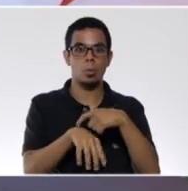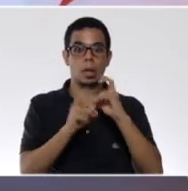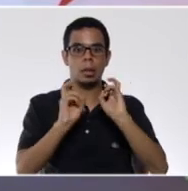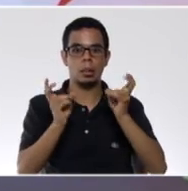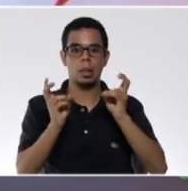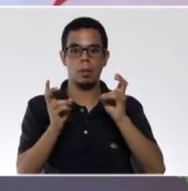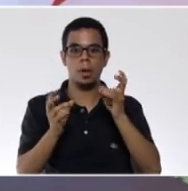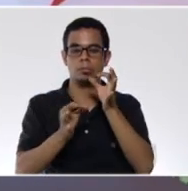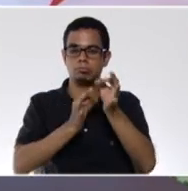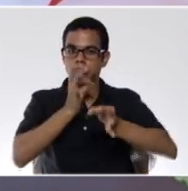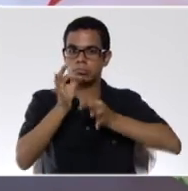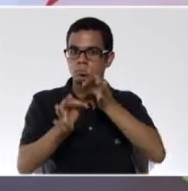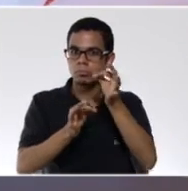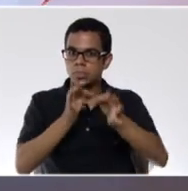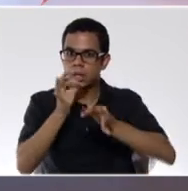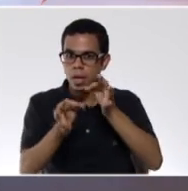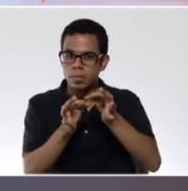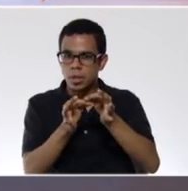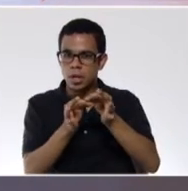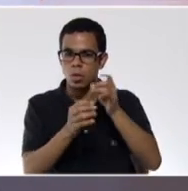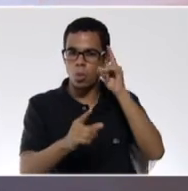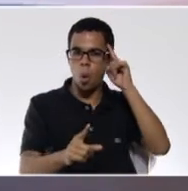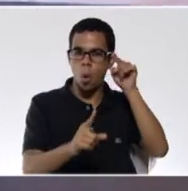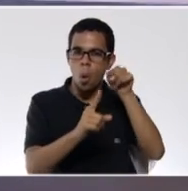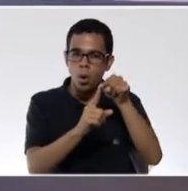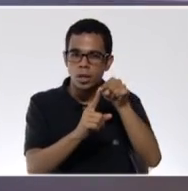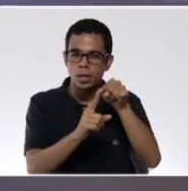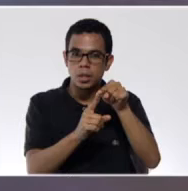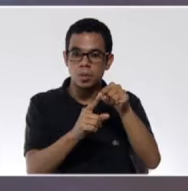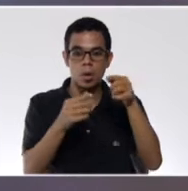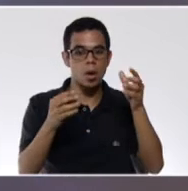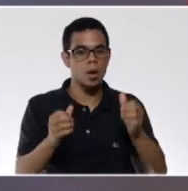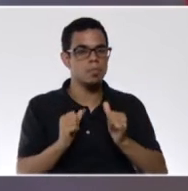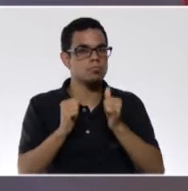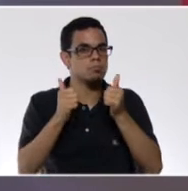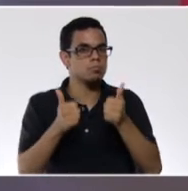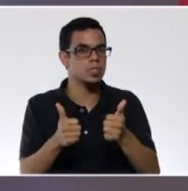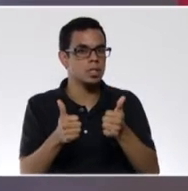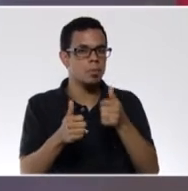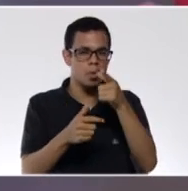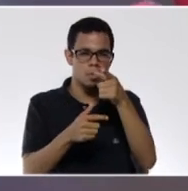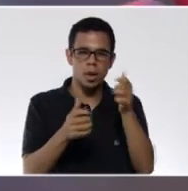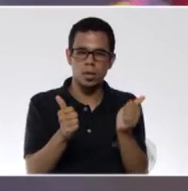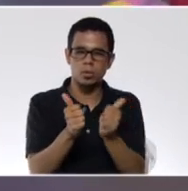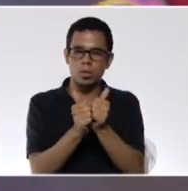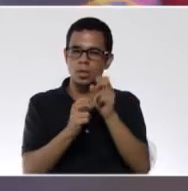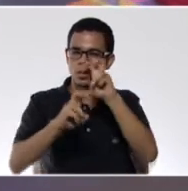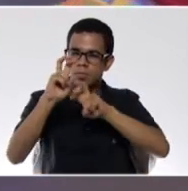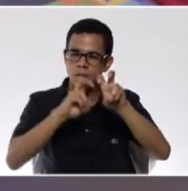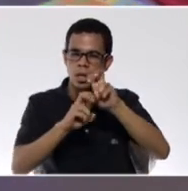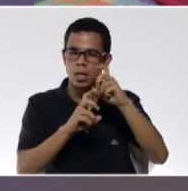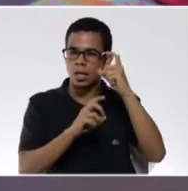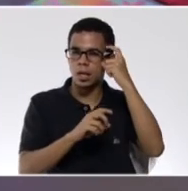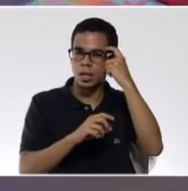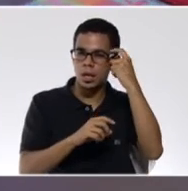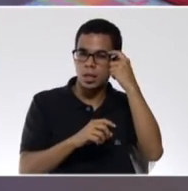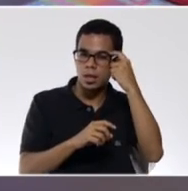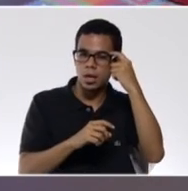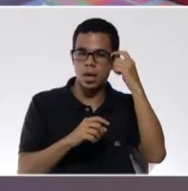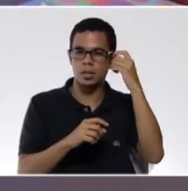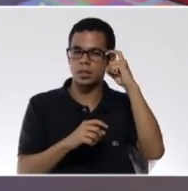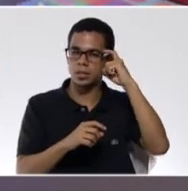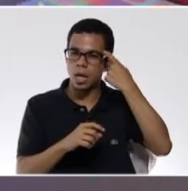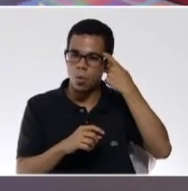temas indispensables, generadores, referentes teóricos prácticos, vamos a que nos acompañen a investigar qué se celebra, qué